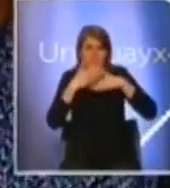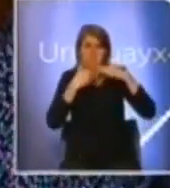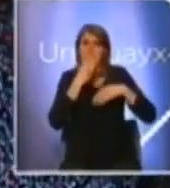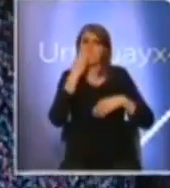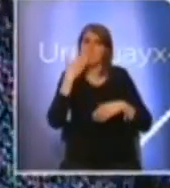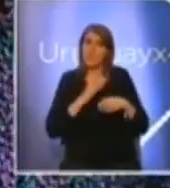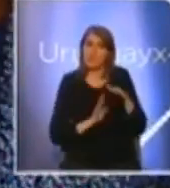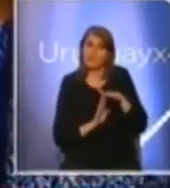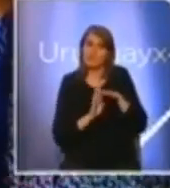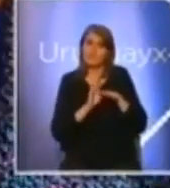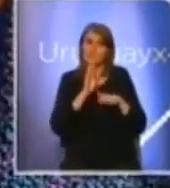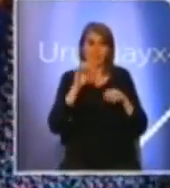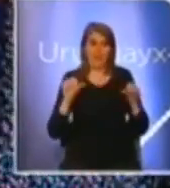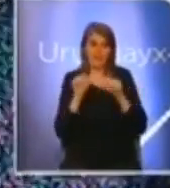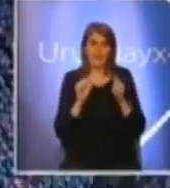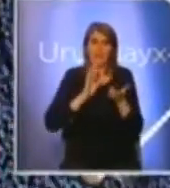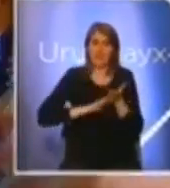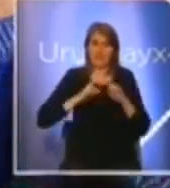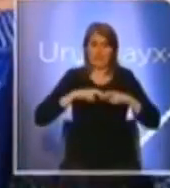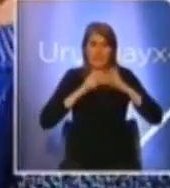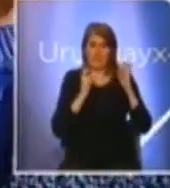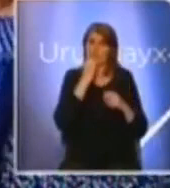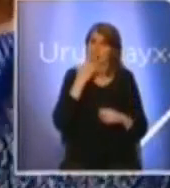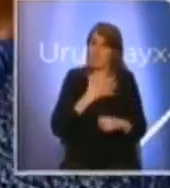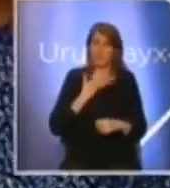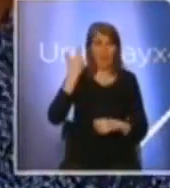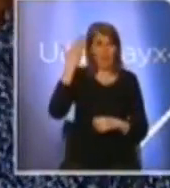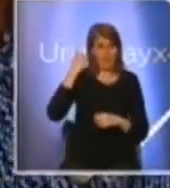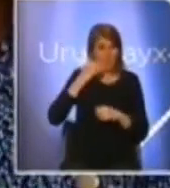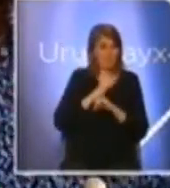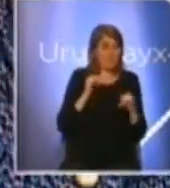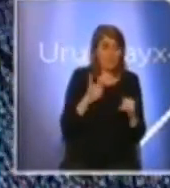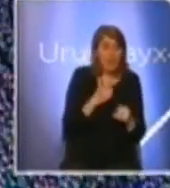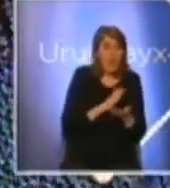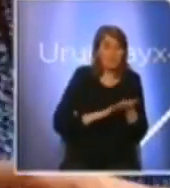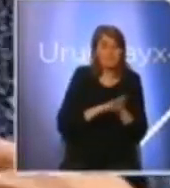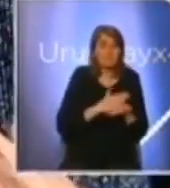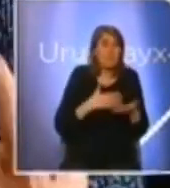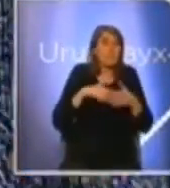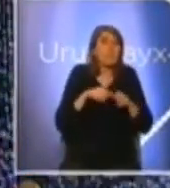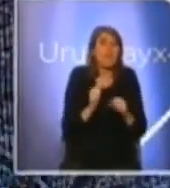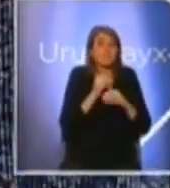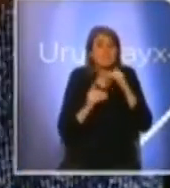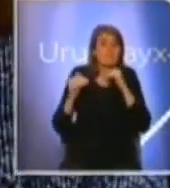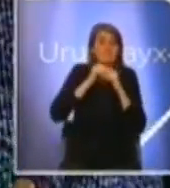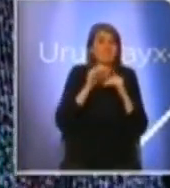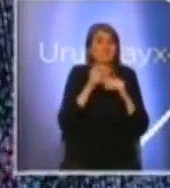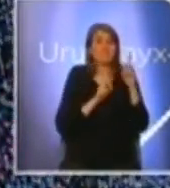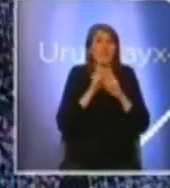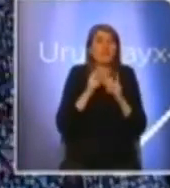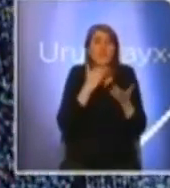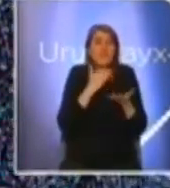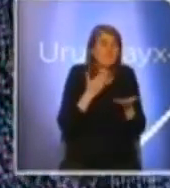país. Lo que no había cuando yo me fui a hacer el doctorado afuera, la posibilidad de hacer un posgrado en química,